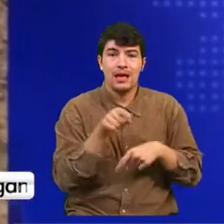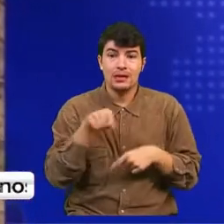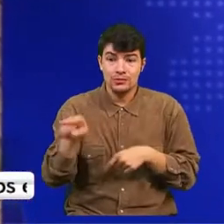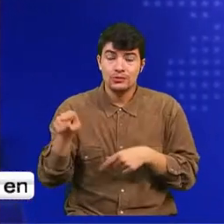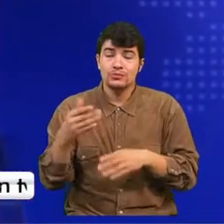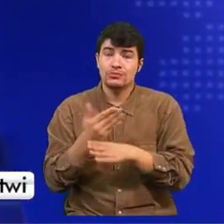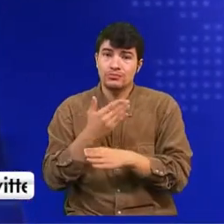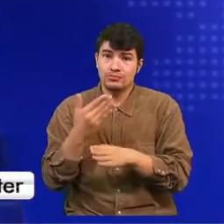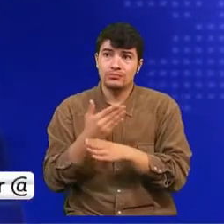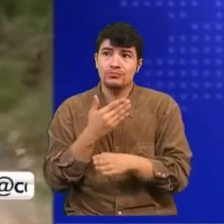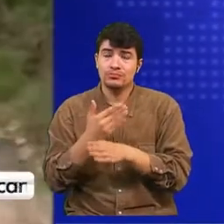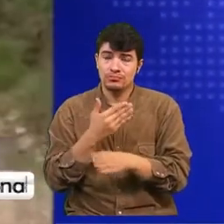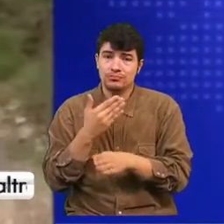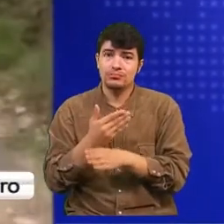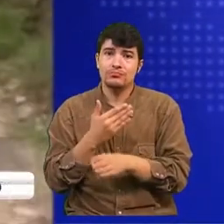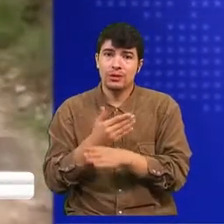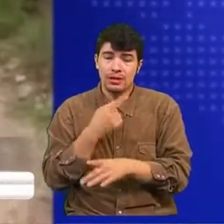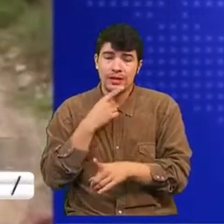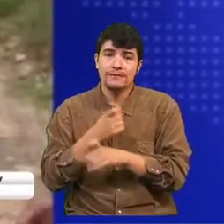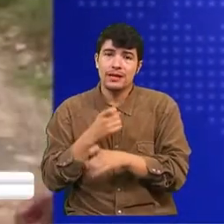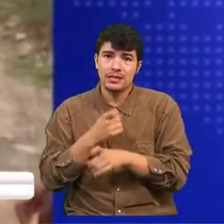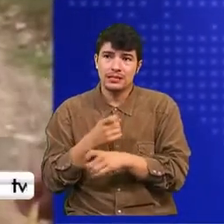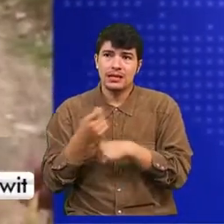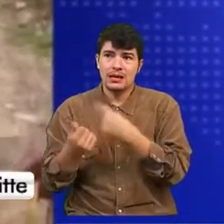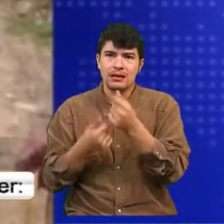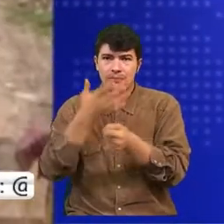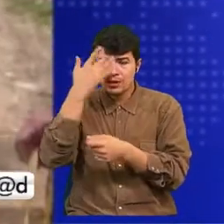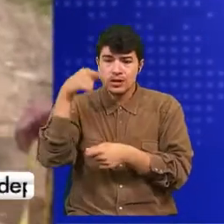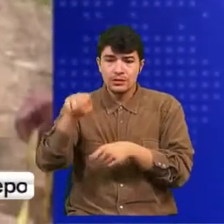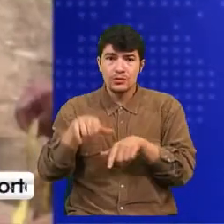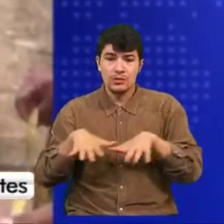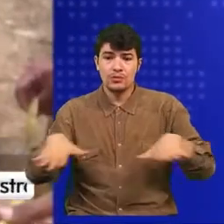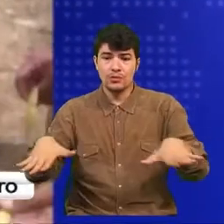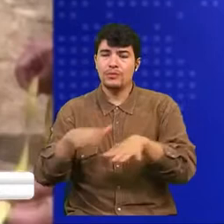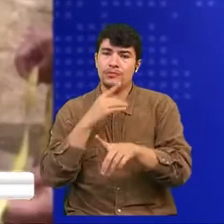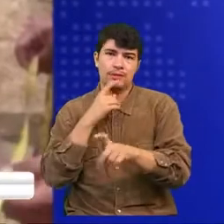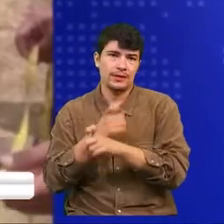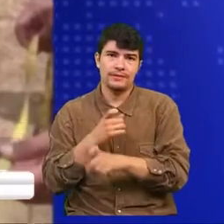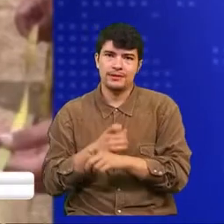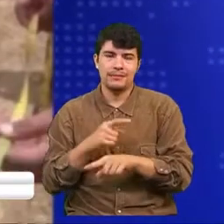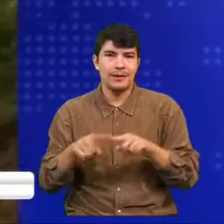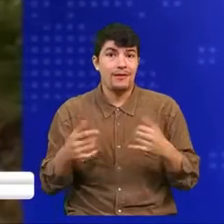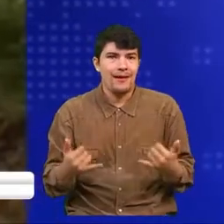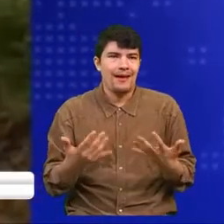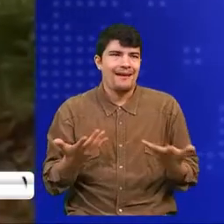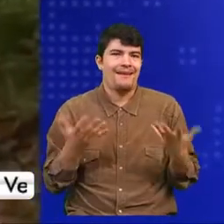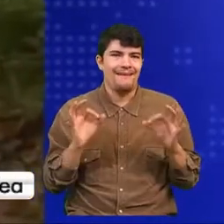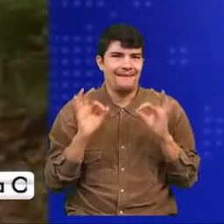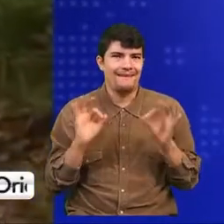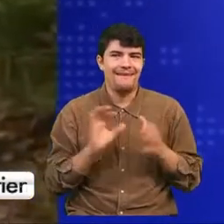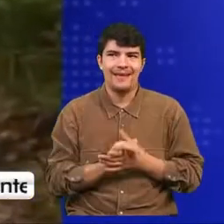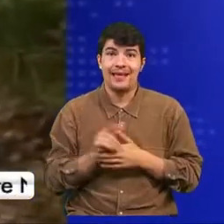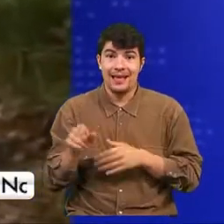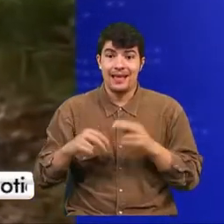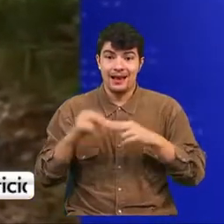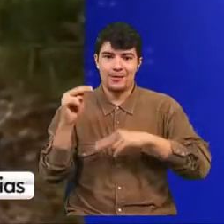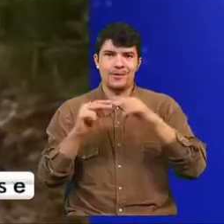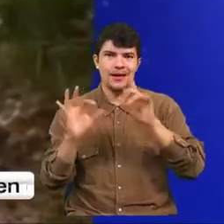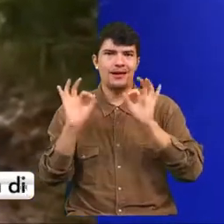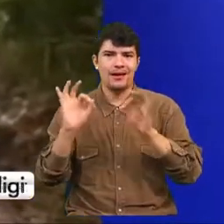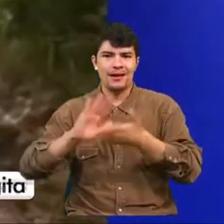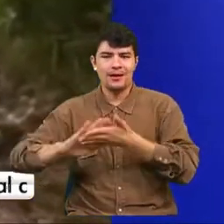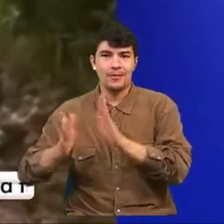proceso duro de la economía porque transitar por este sector era muy difícil. La obra le permitirá a la comunidad de